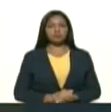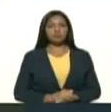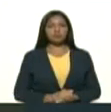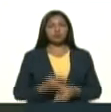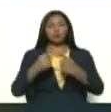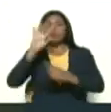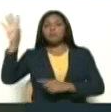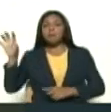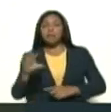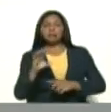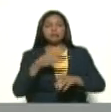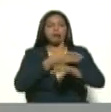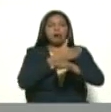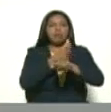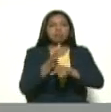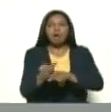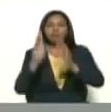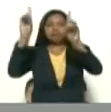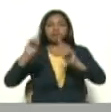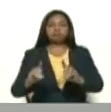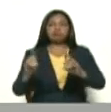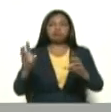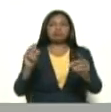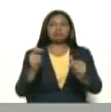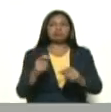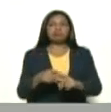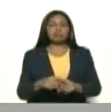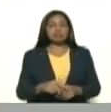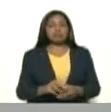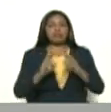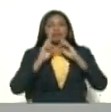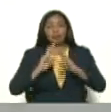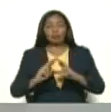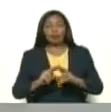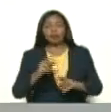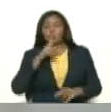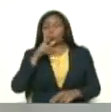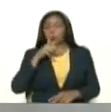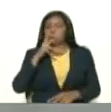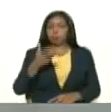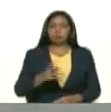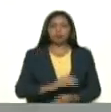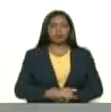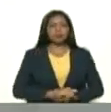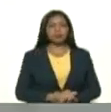Otros países tardaron en tomar las medidas y las consecuencias son fatales.